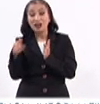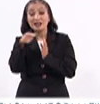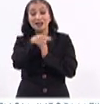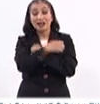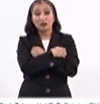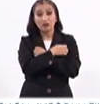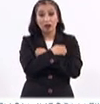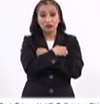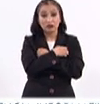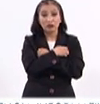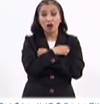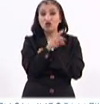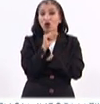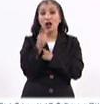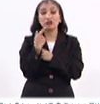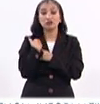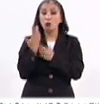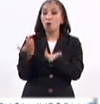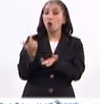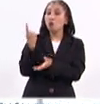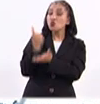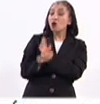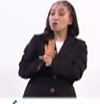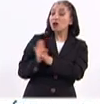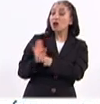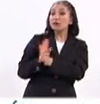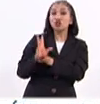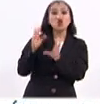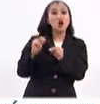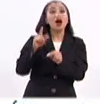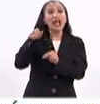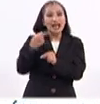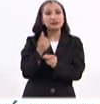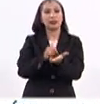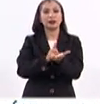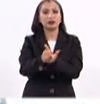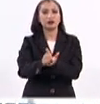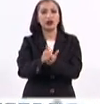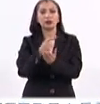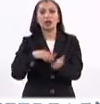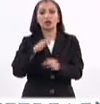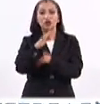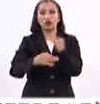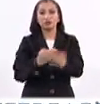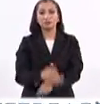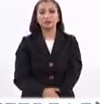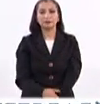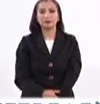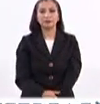que la educación no es un privilegio, repito, es un derecho del pueblo.